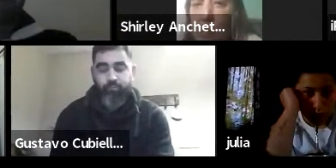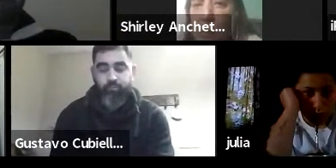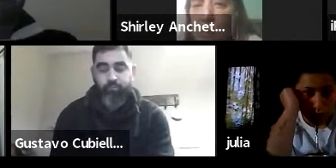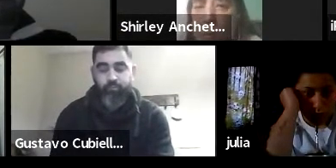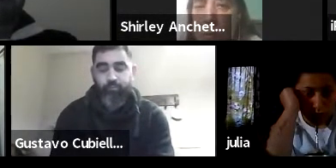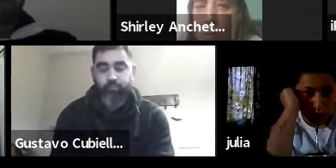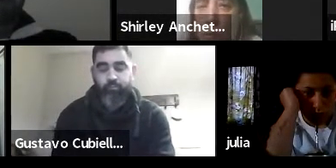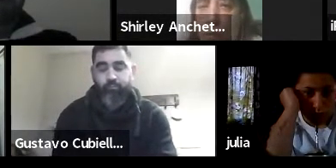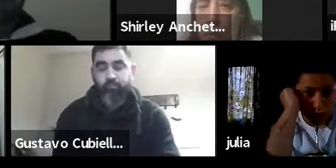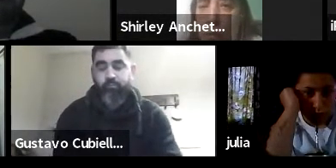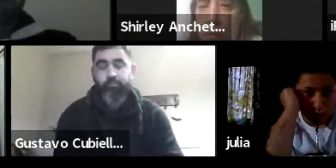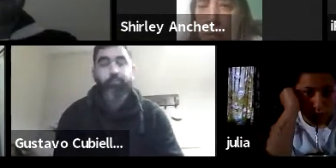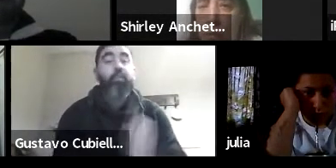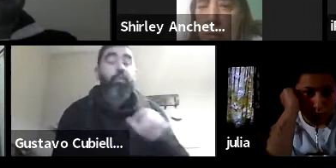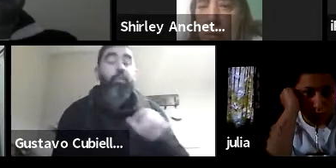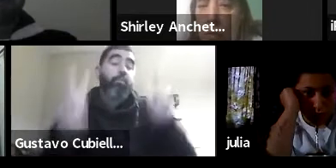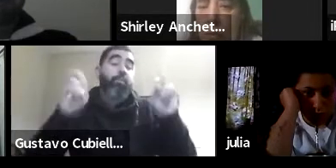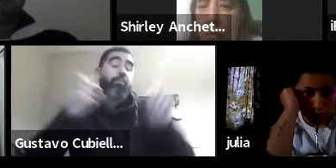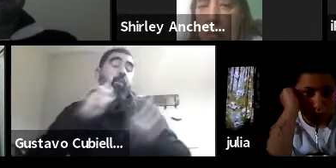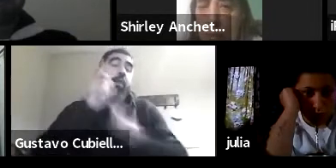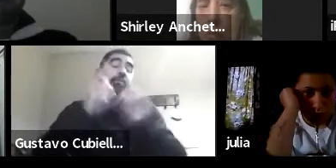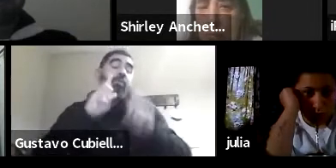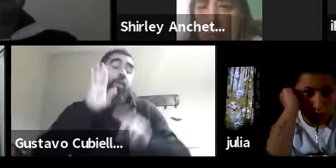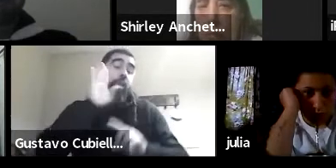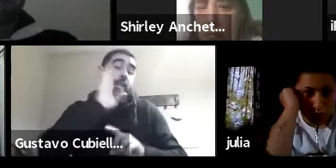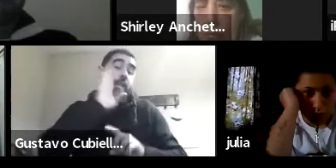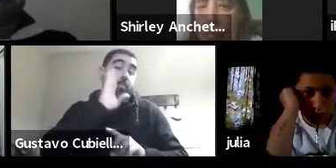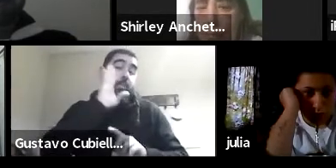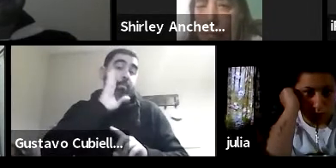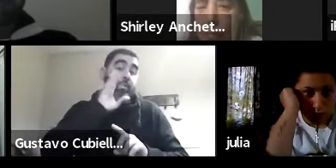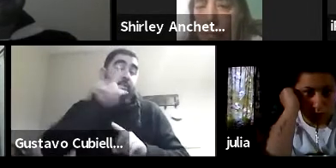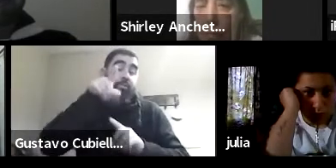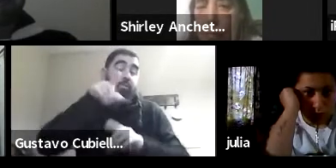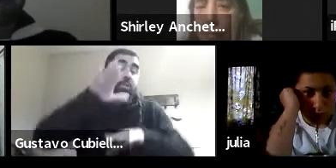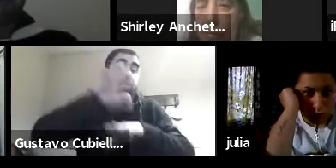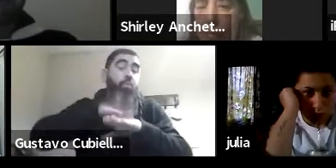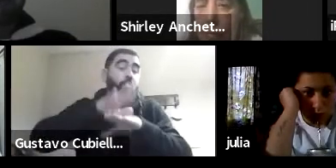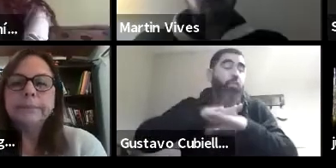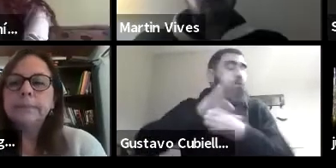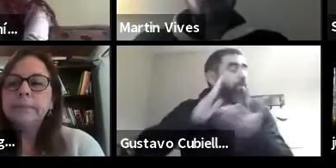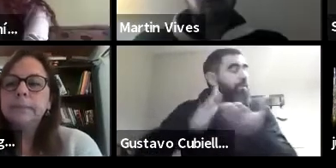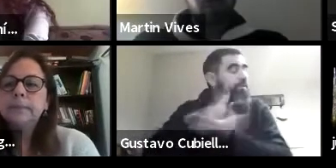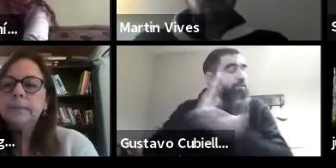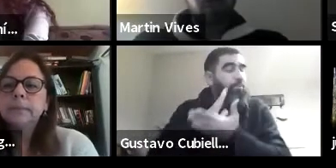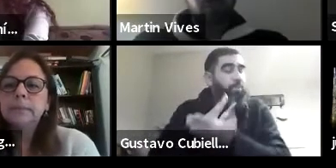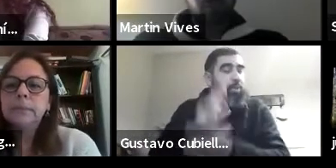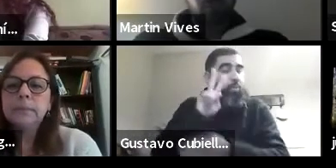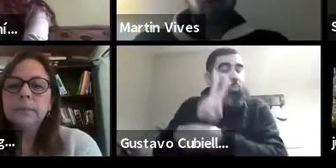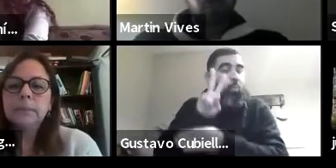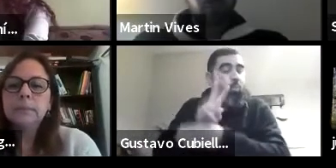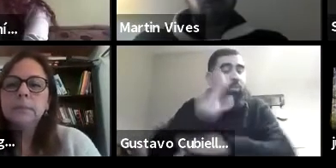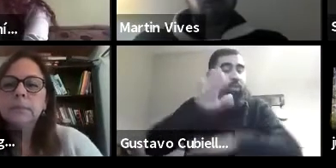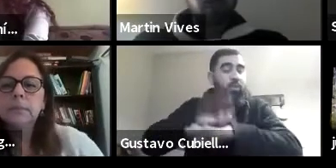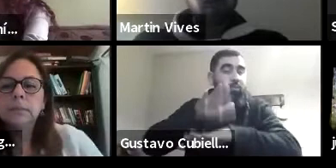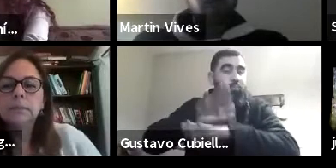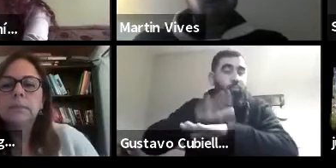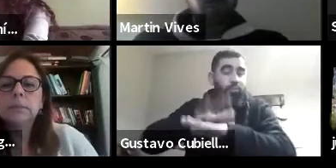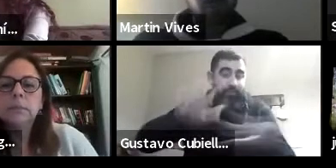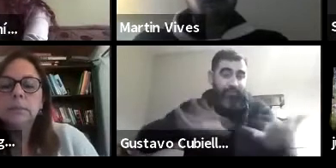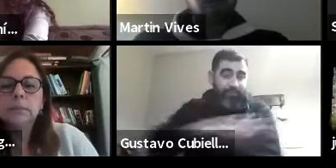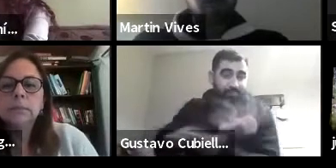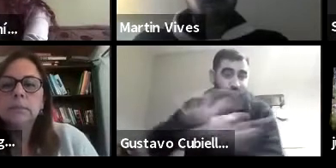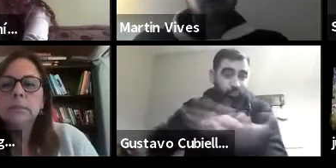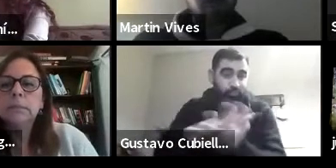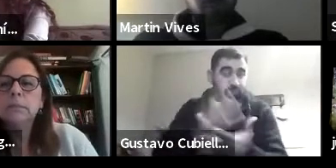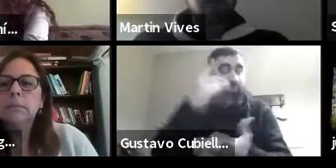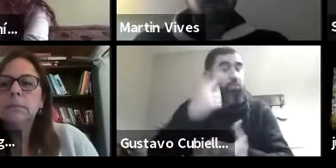que la madre sea la que en el mayor de los casos se encargue de la situación. En este sentido,